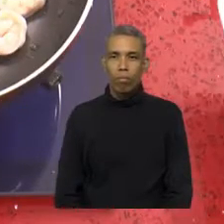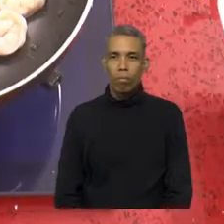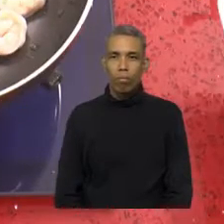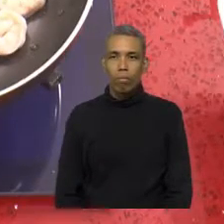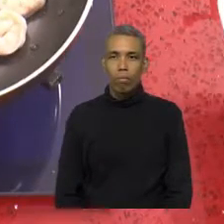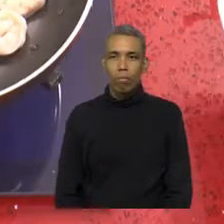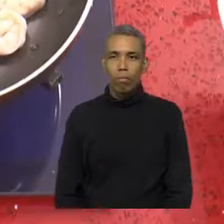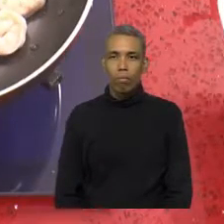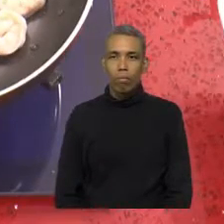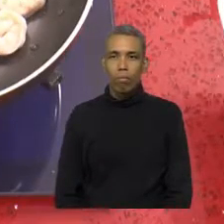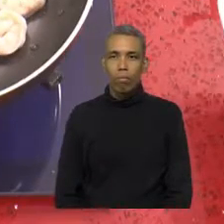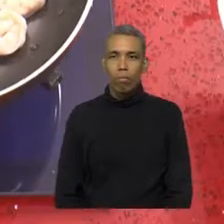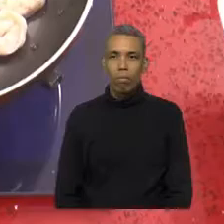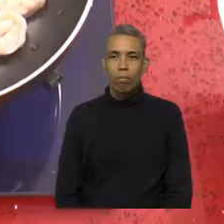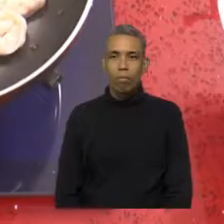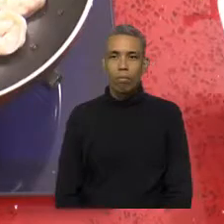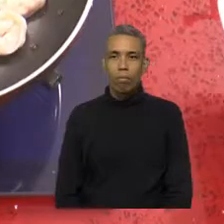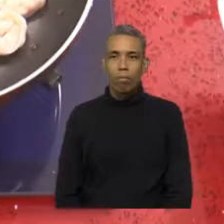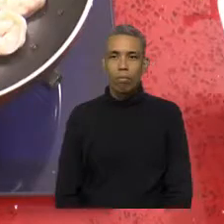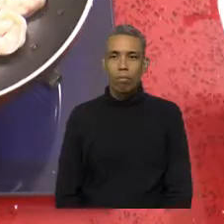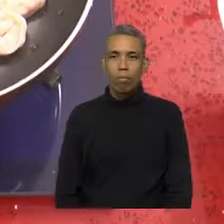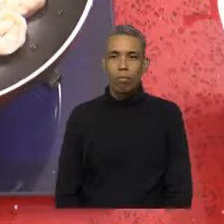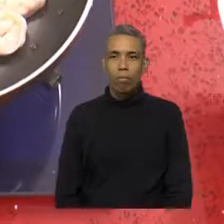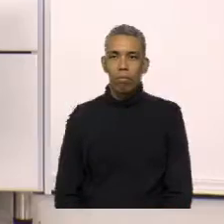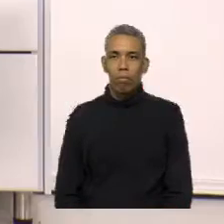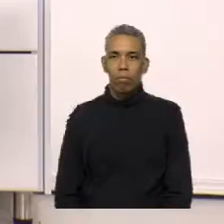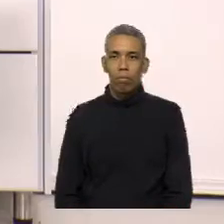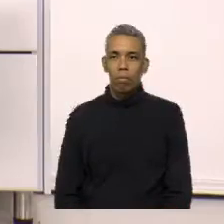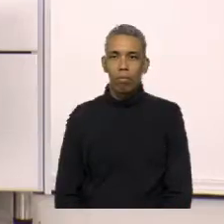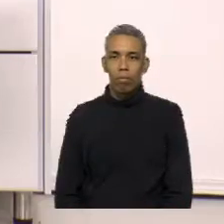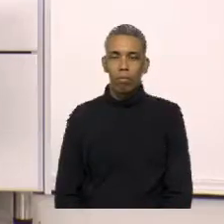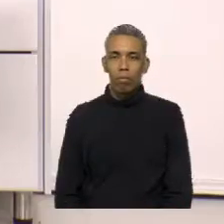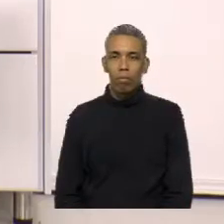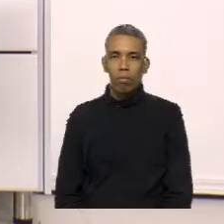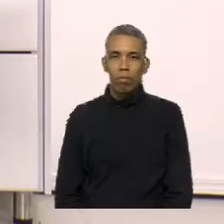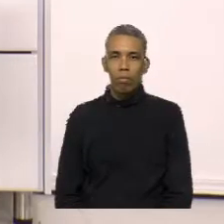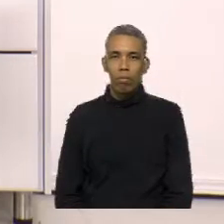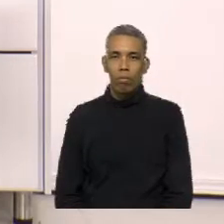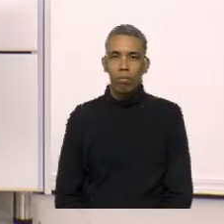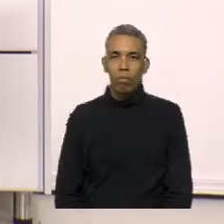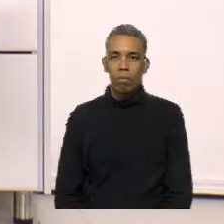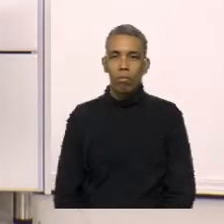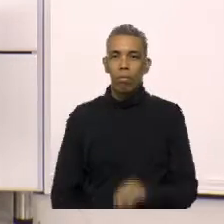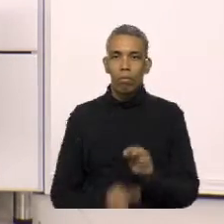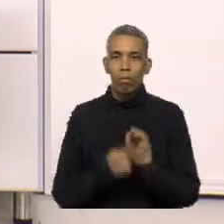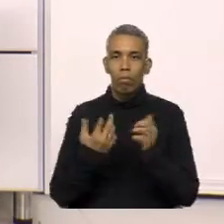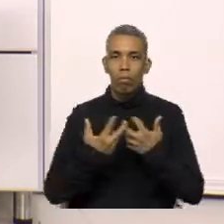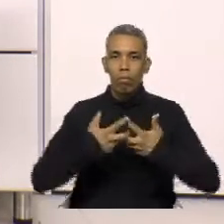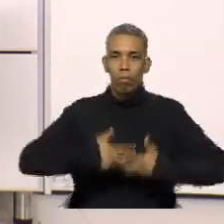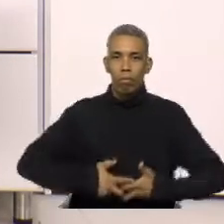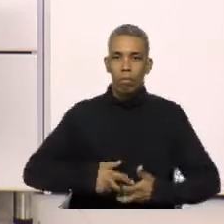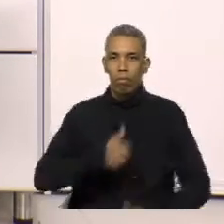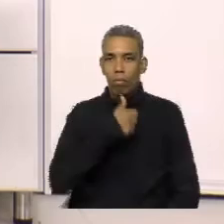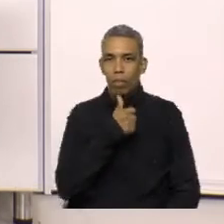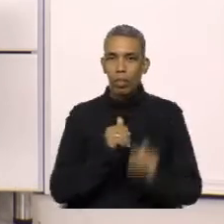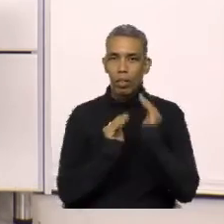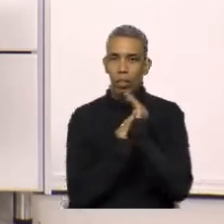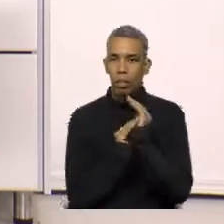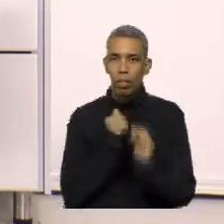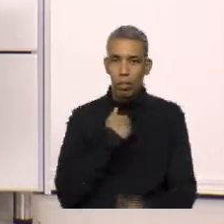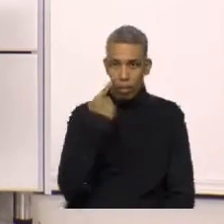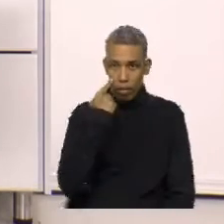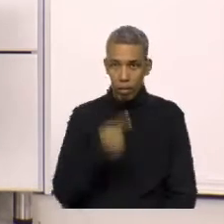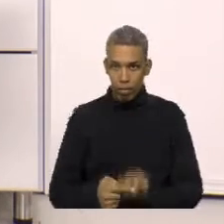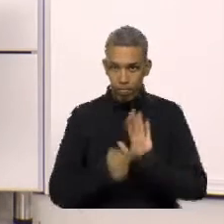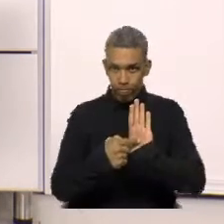Acá. Vamos a ver ahí en pantallas la información que Aguas de Barranca tiene para toda la